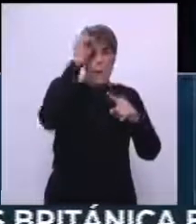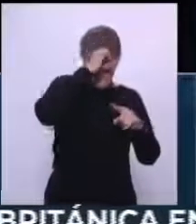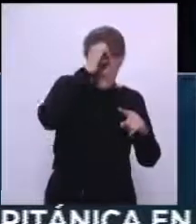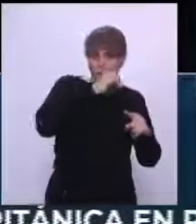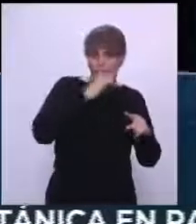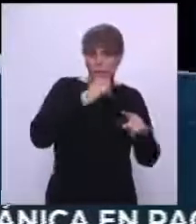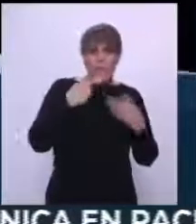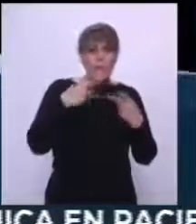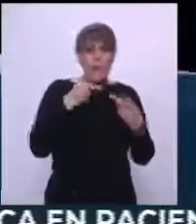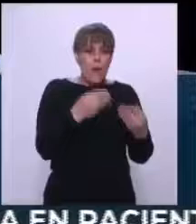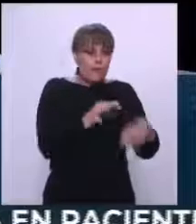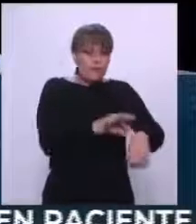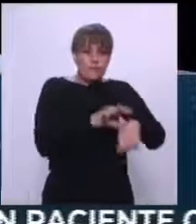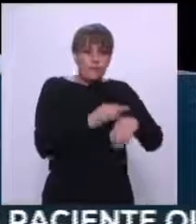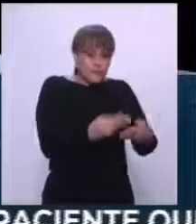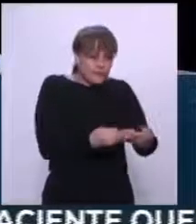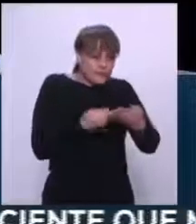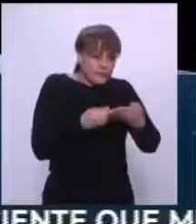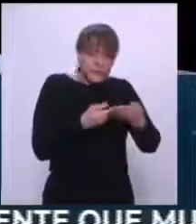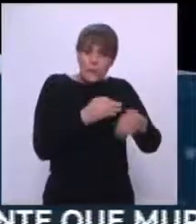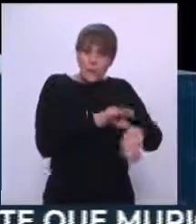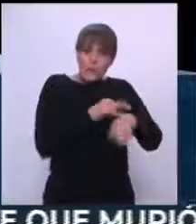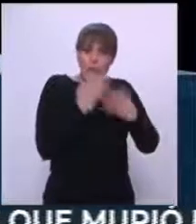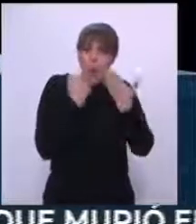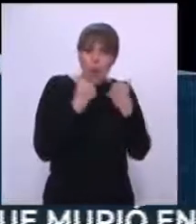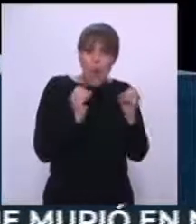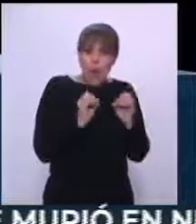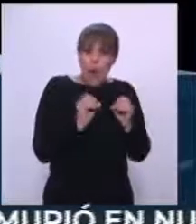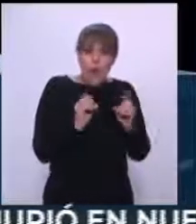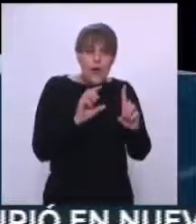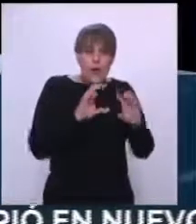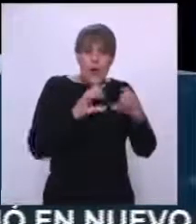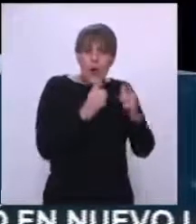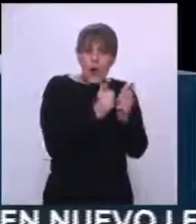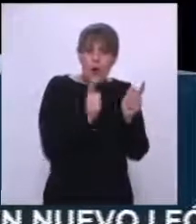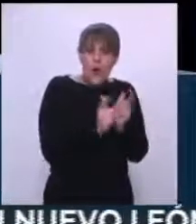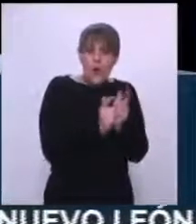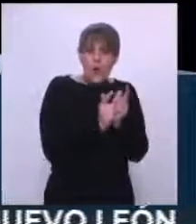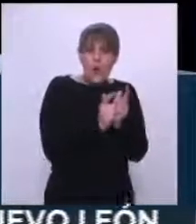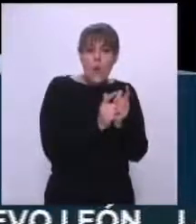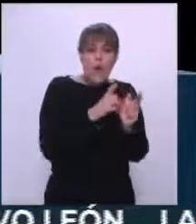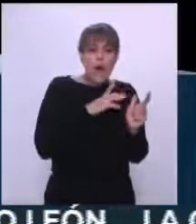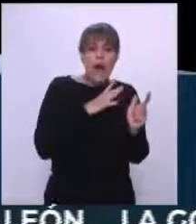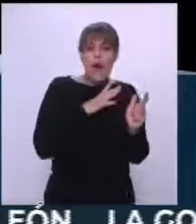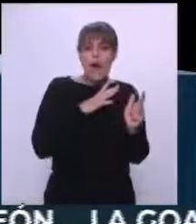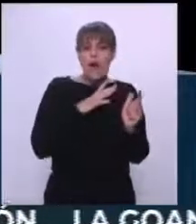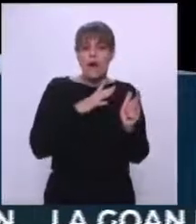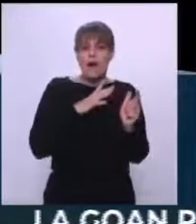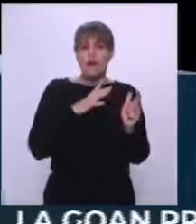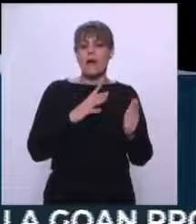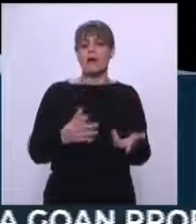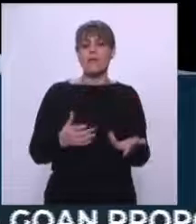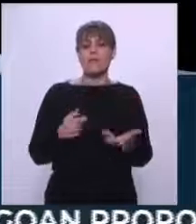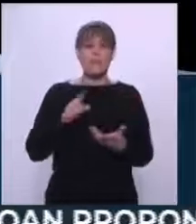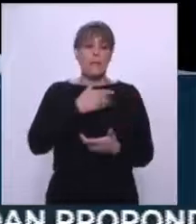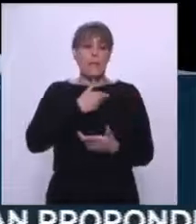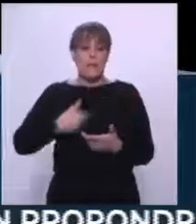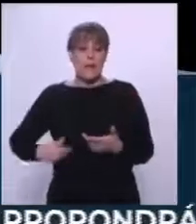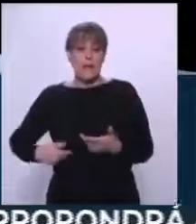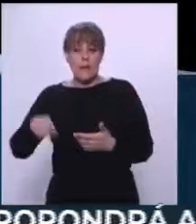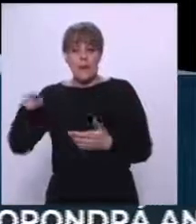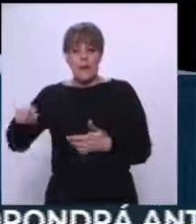sin tener estas evidencias, que había una cofradía, se dijo mucho en los medios de comunicación, que el presidente López Obrador se